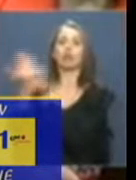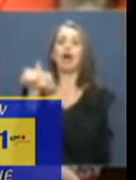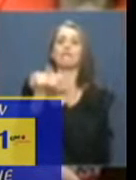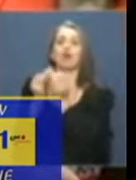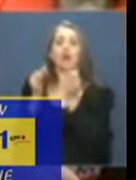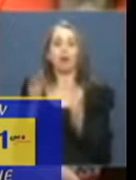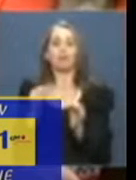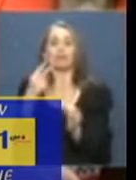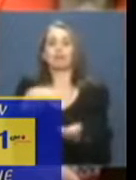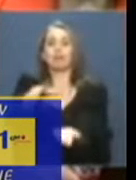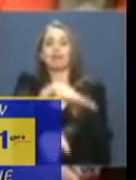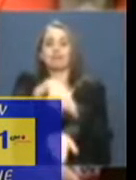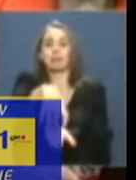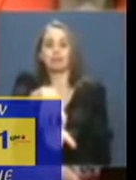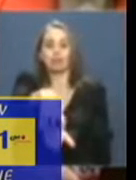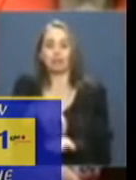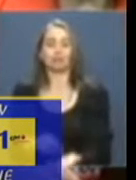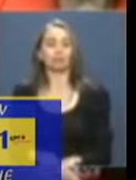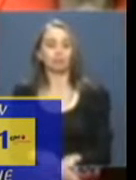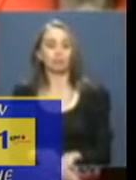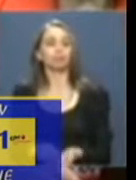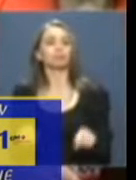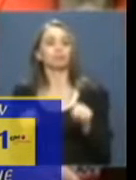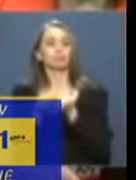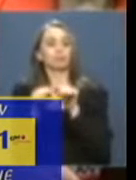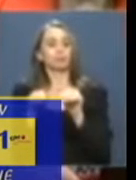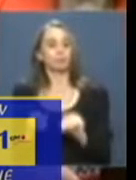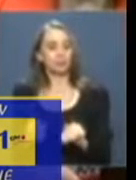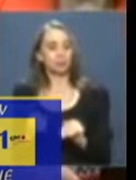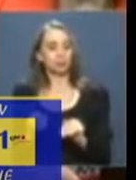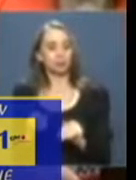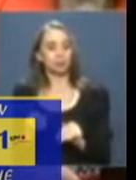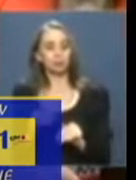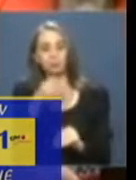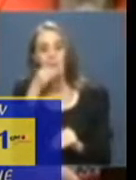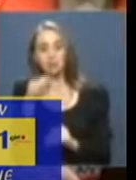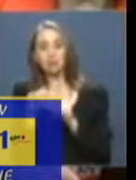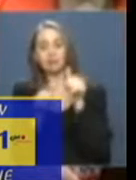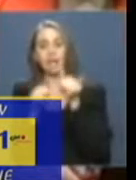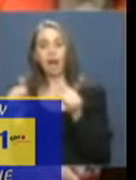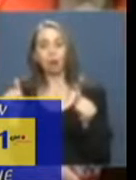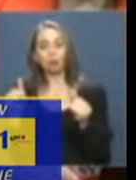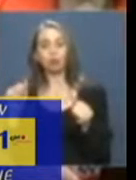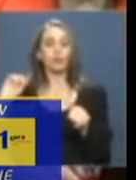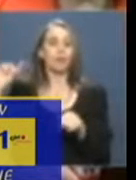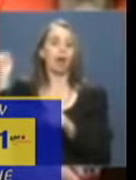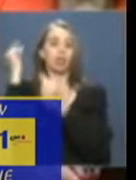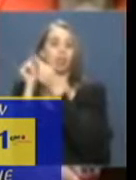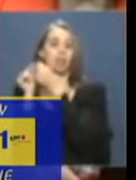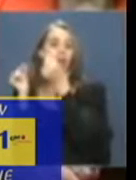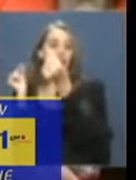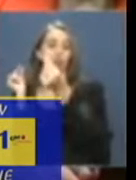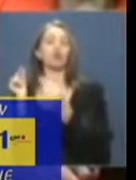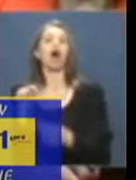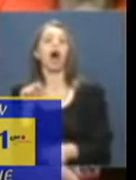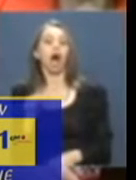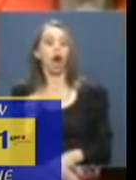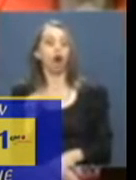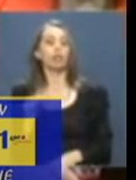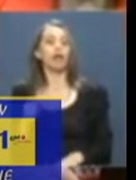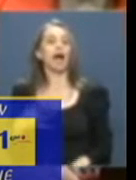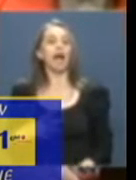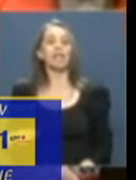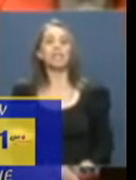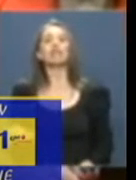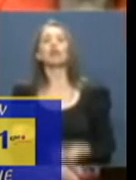regional lo mismo y se ocupa como argumento por parte de las autoridades nacionales para decir que ahora vamos a enviar a nuestros hijos